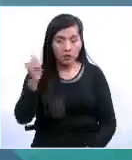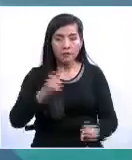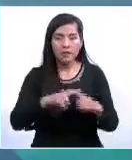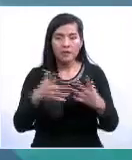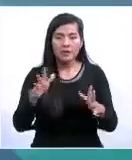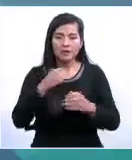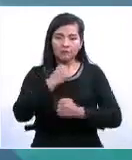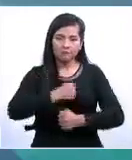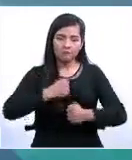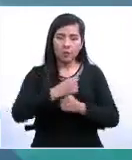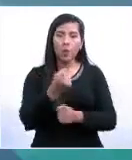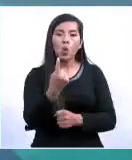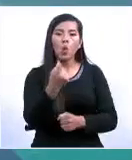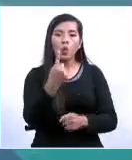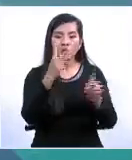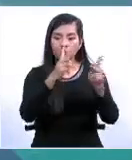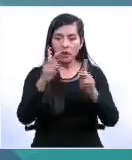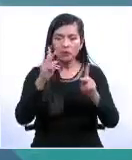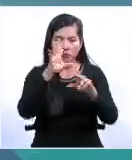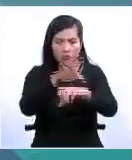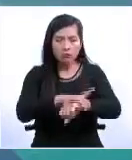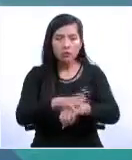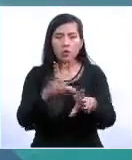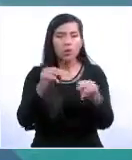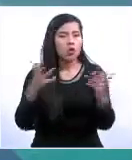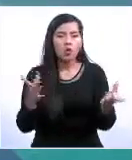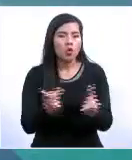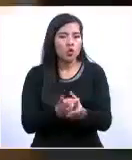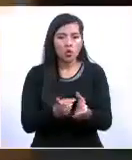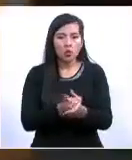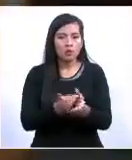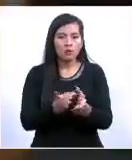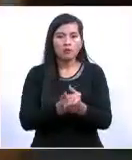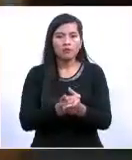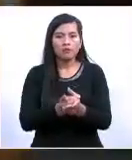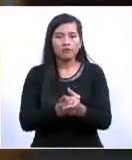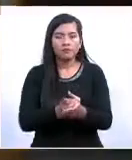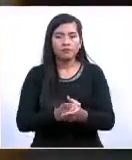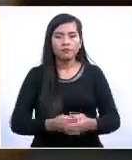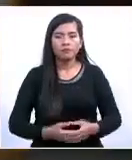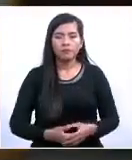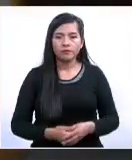De 11 personas fueron encontradas sin documentación.